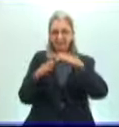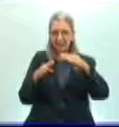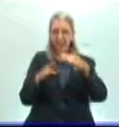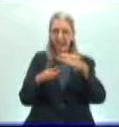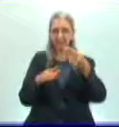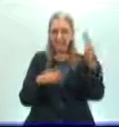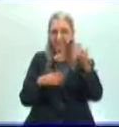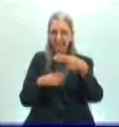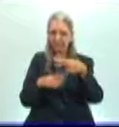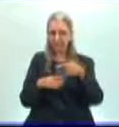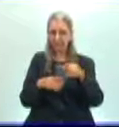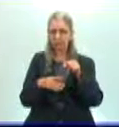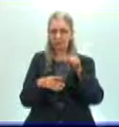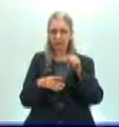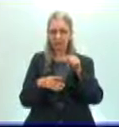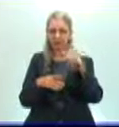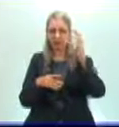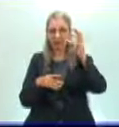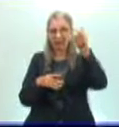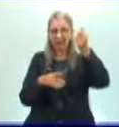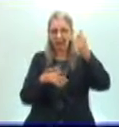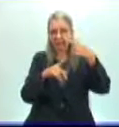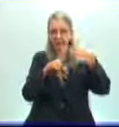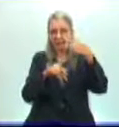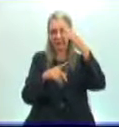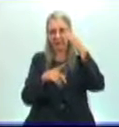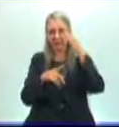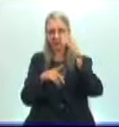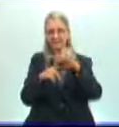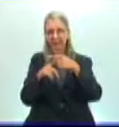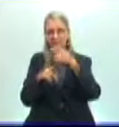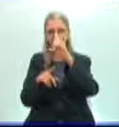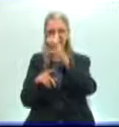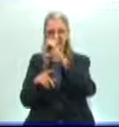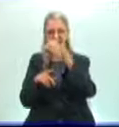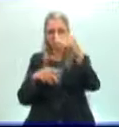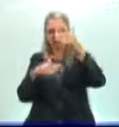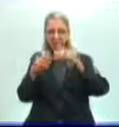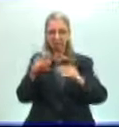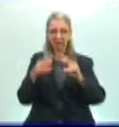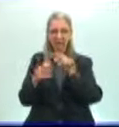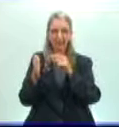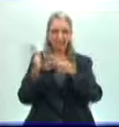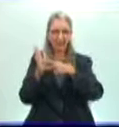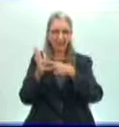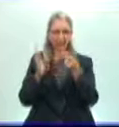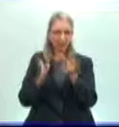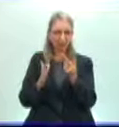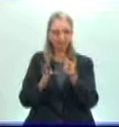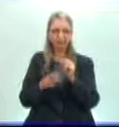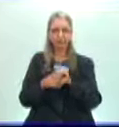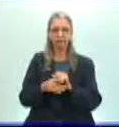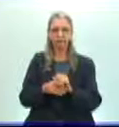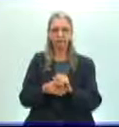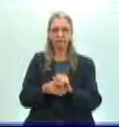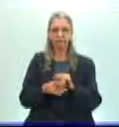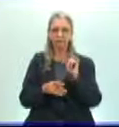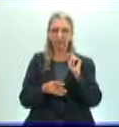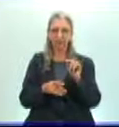lados del perímetro, lo dividimos entre 2, el semiperímetro, y ahí ven la fórmula que también se trata en nuestra escuela. Vamos a